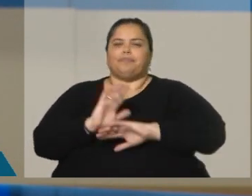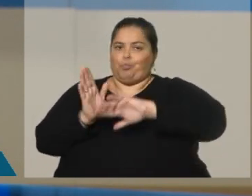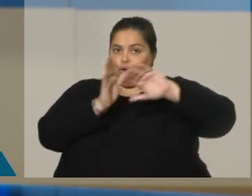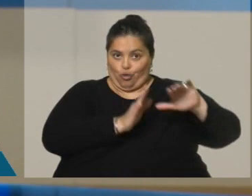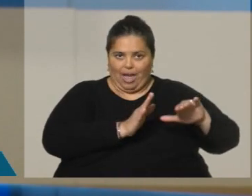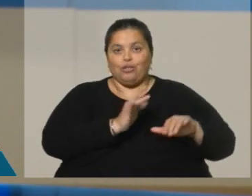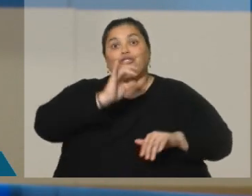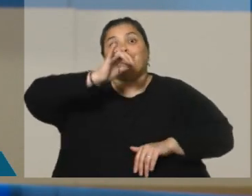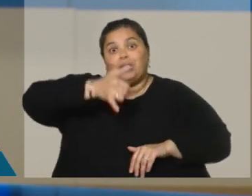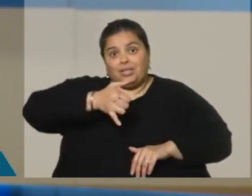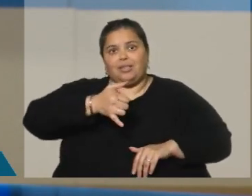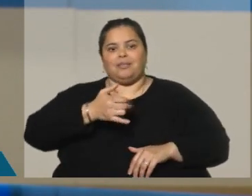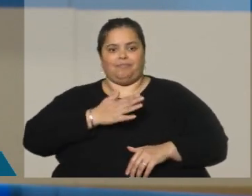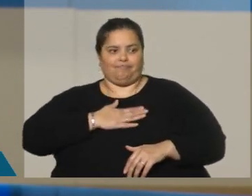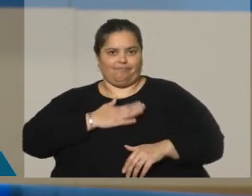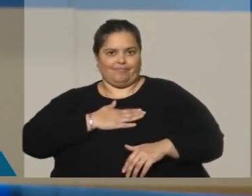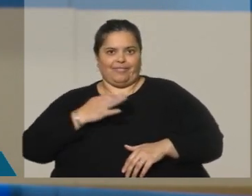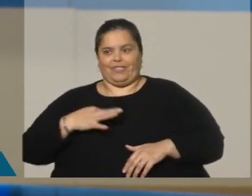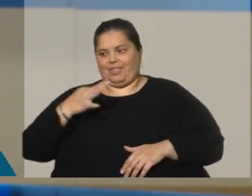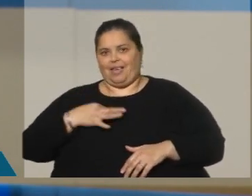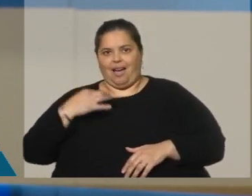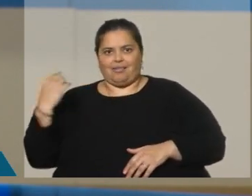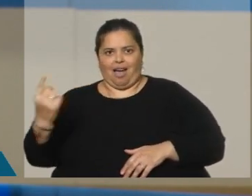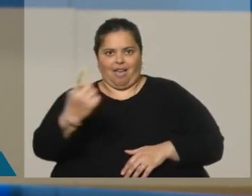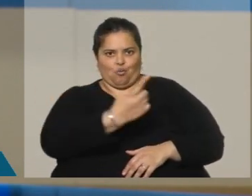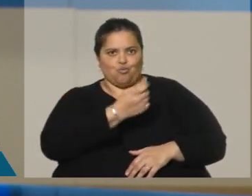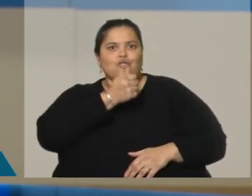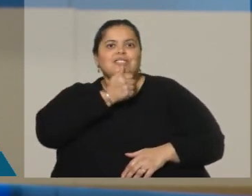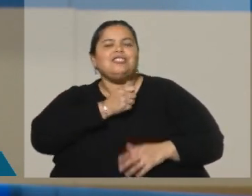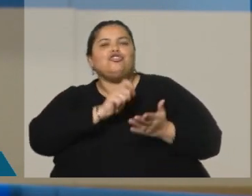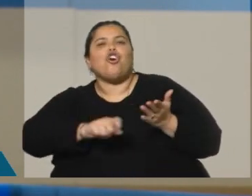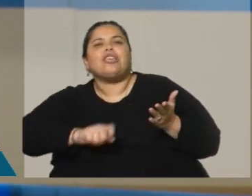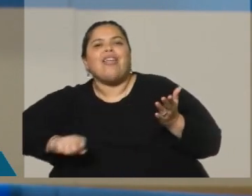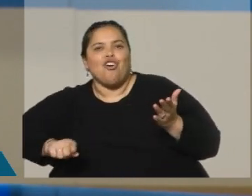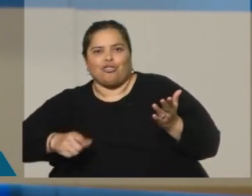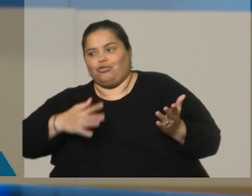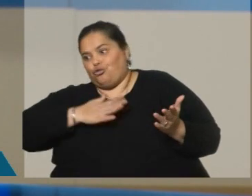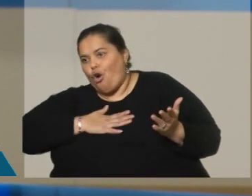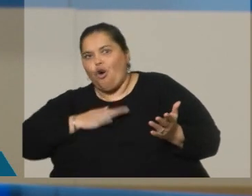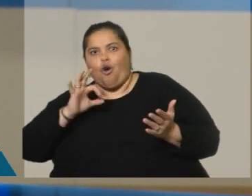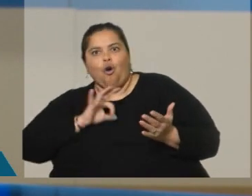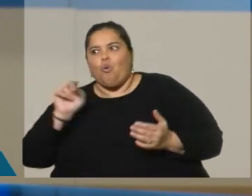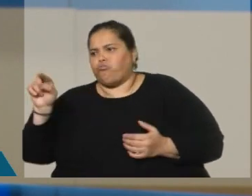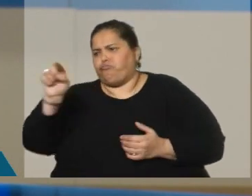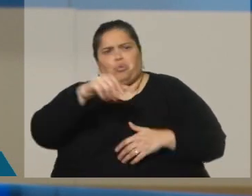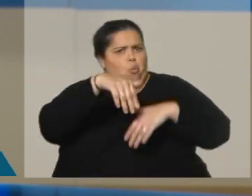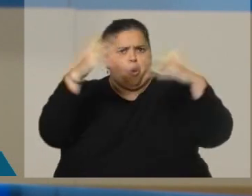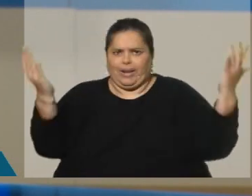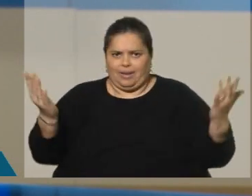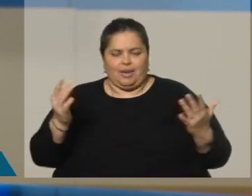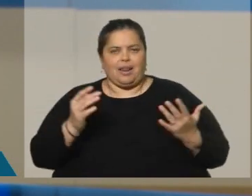biografías de los historiadores esto ha pasado con los grandes historiadores que serían insospechados de tener una visión